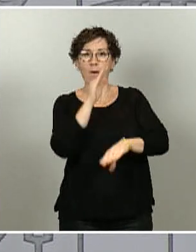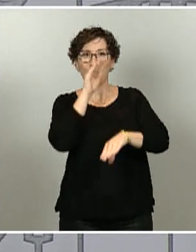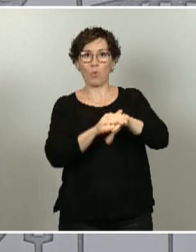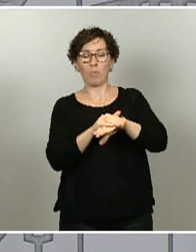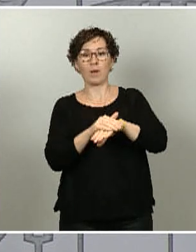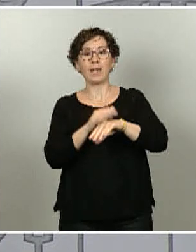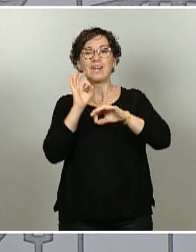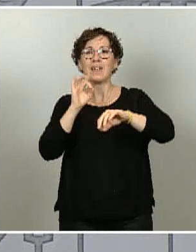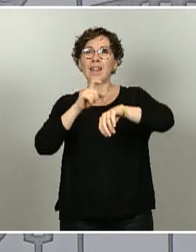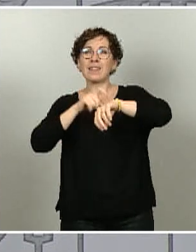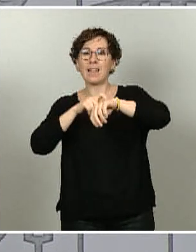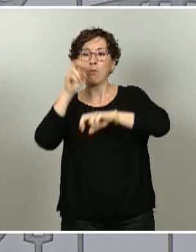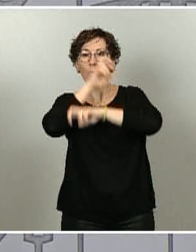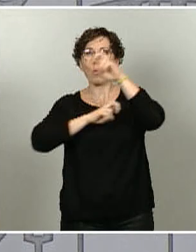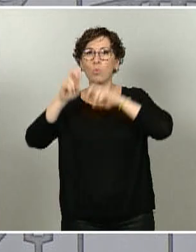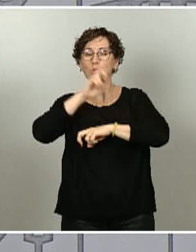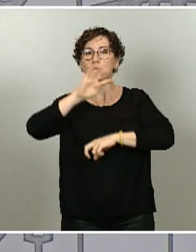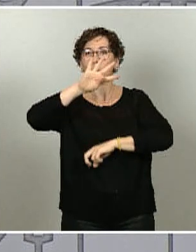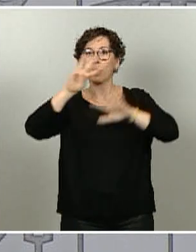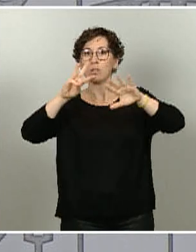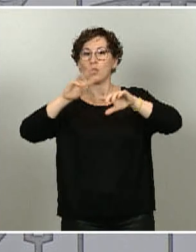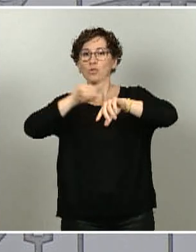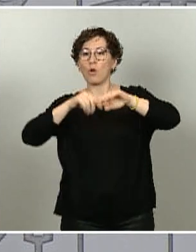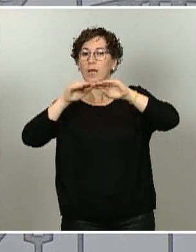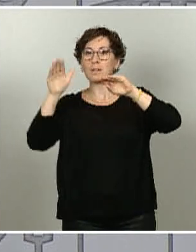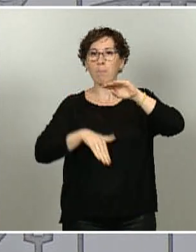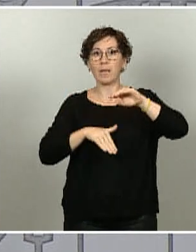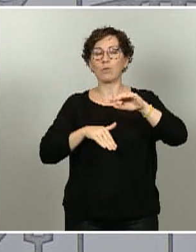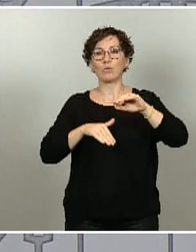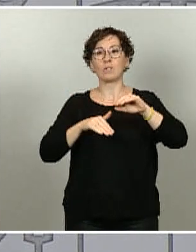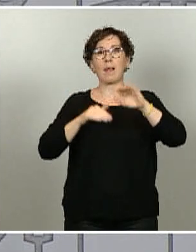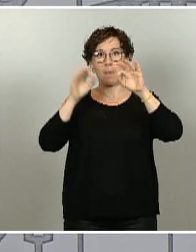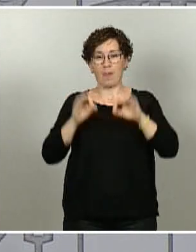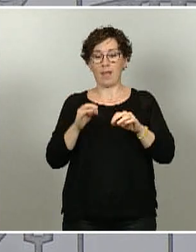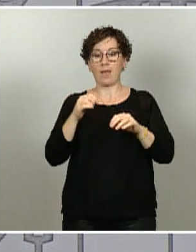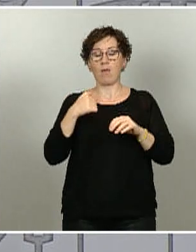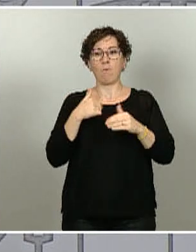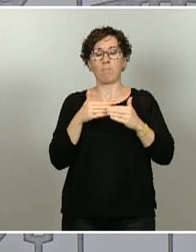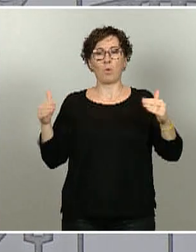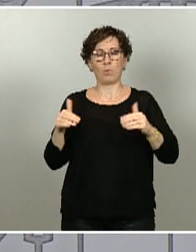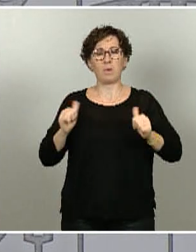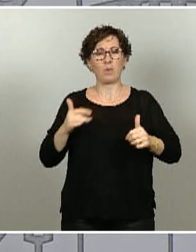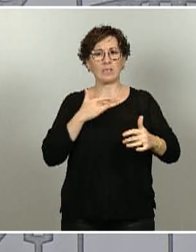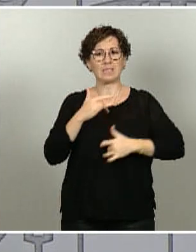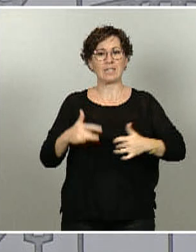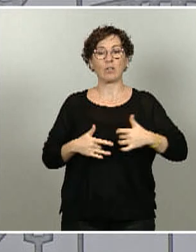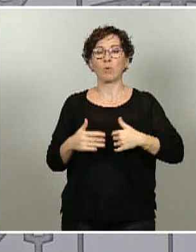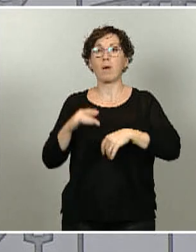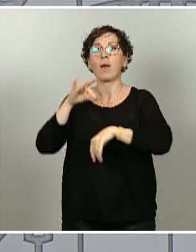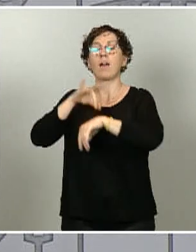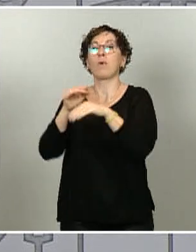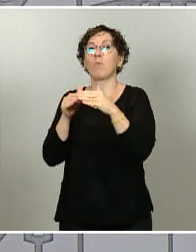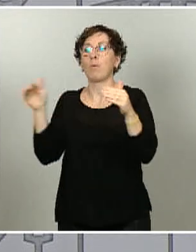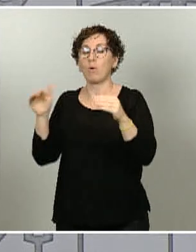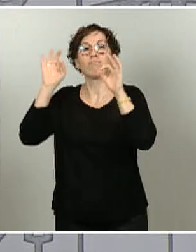debajo de las 48 horas el tiempo entre la primera consulta y el diagnóstico, lo cual son medidas que